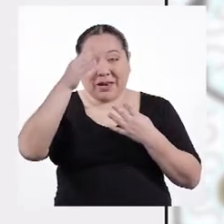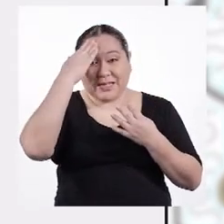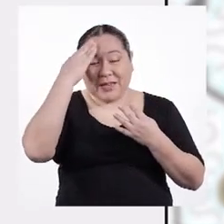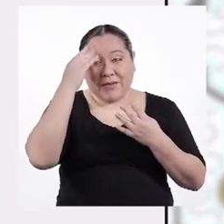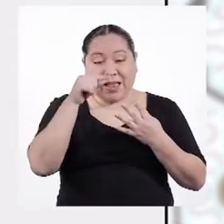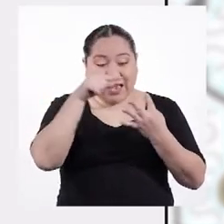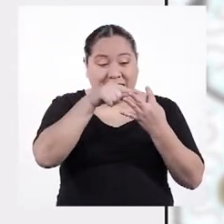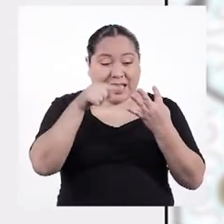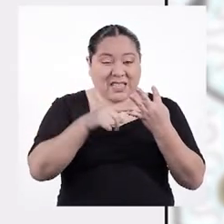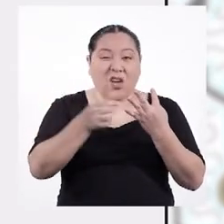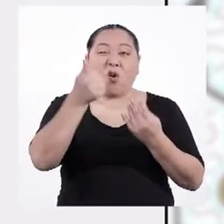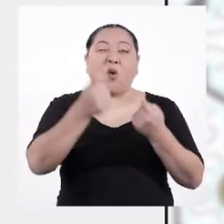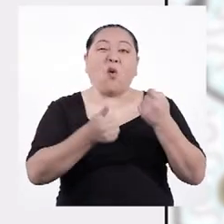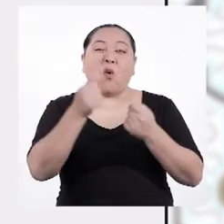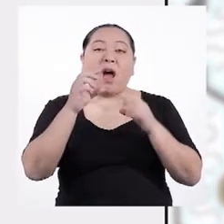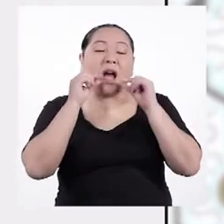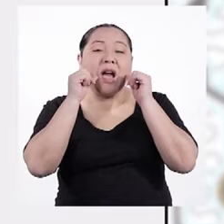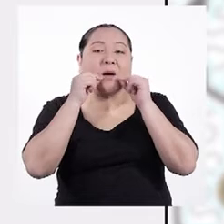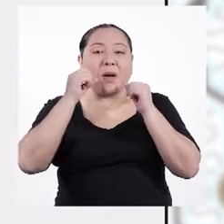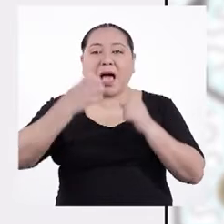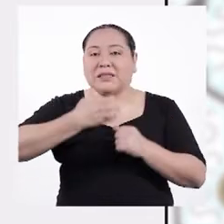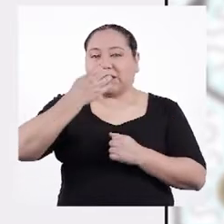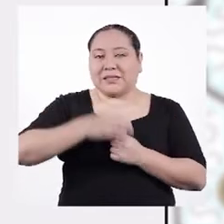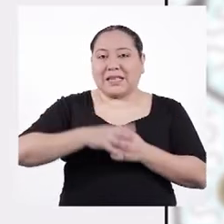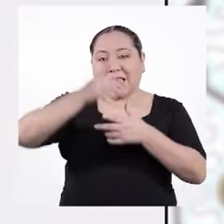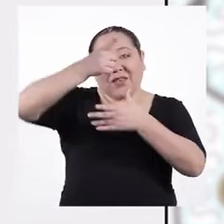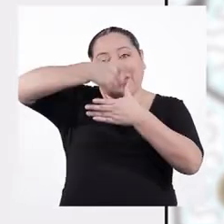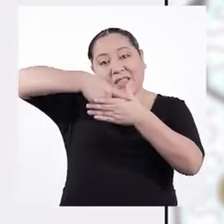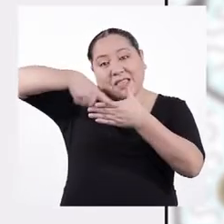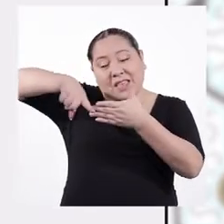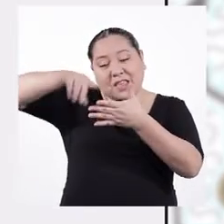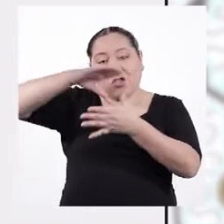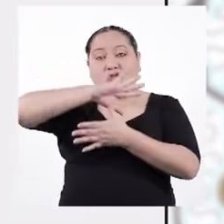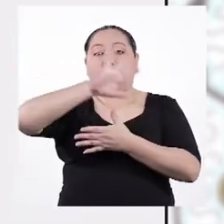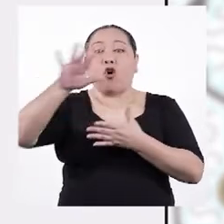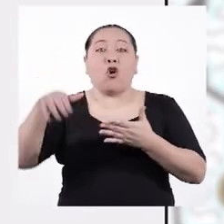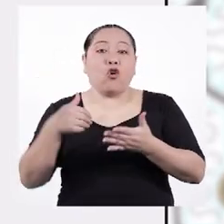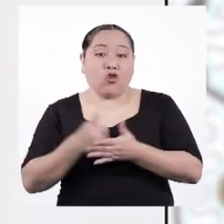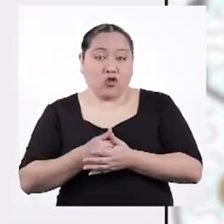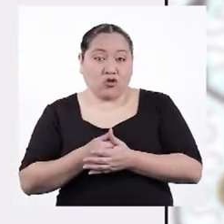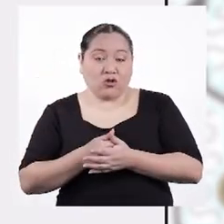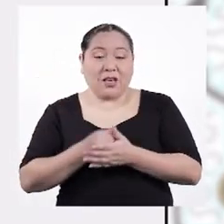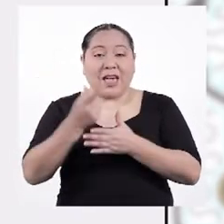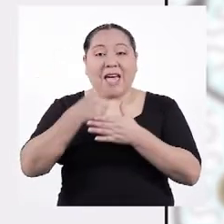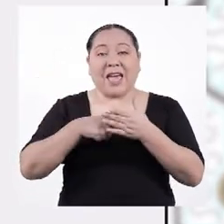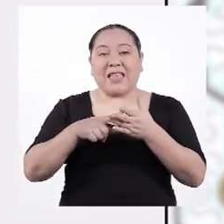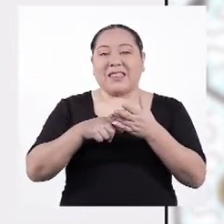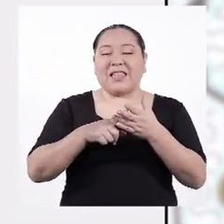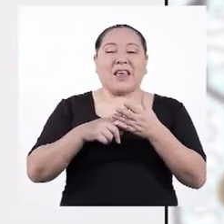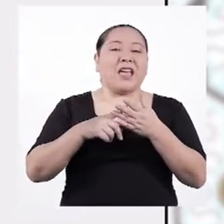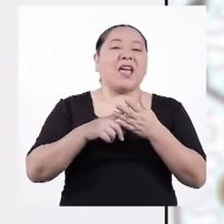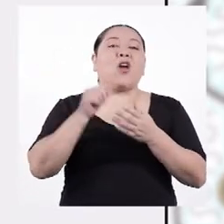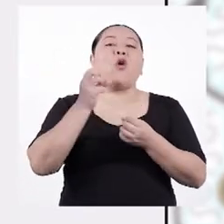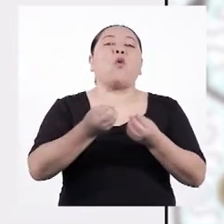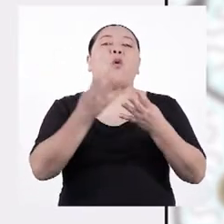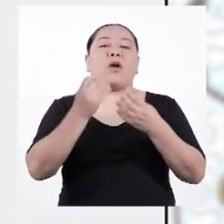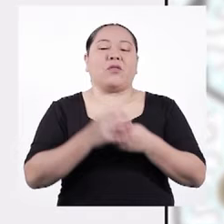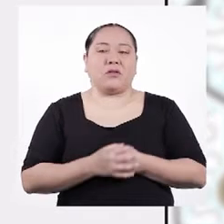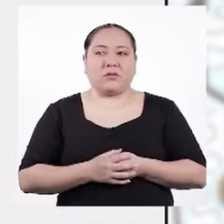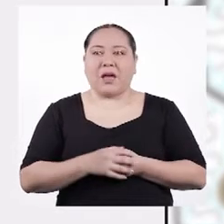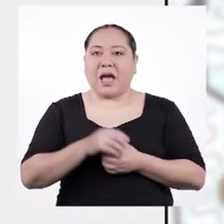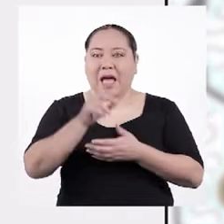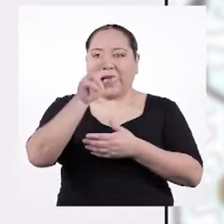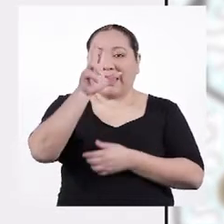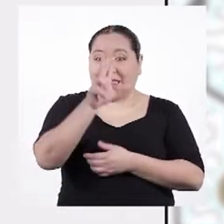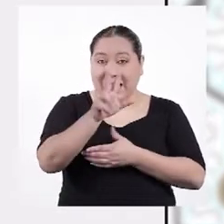sea de manzana, se divide la cantidad de caramelos de manzana entre el número total de caramelos. O sea, 3 entre